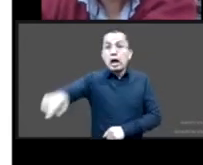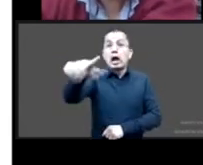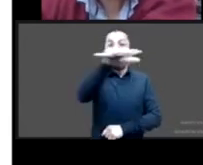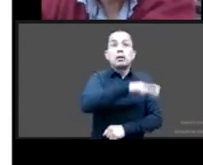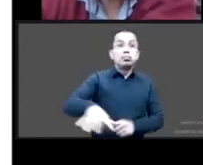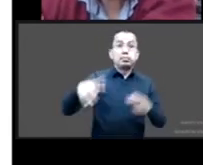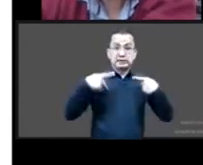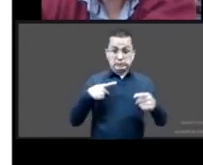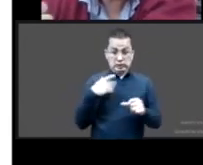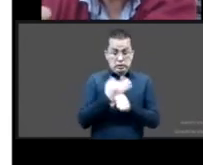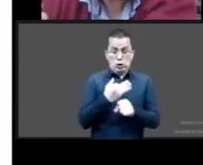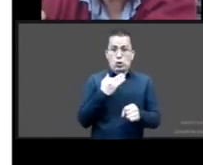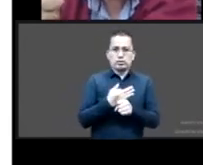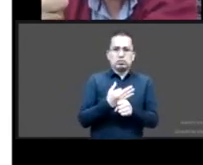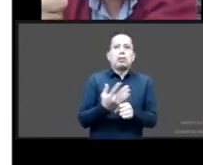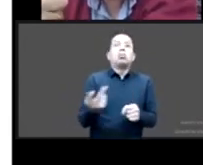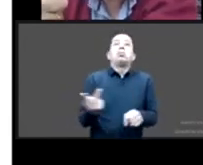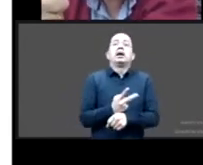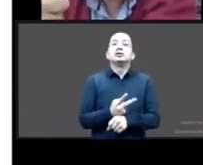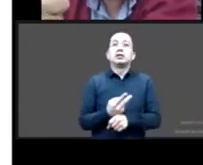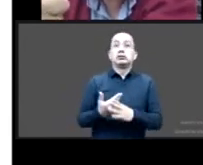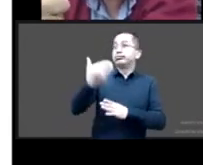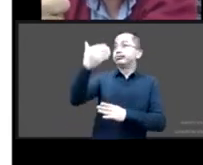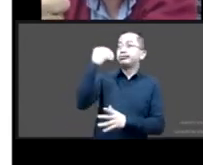conflicto armado son, permiten